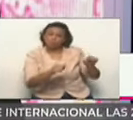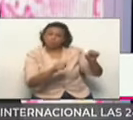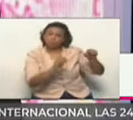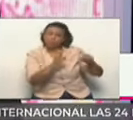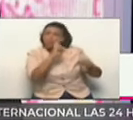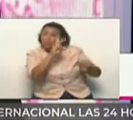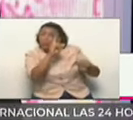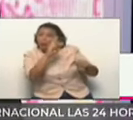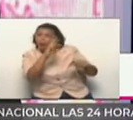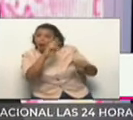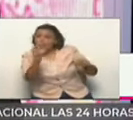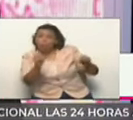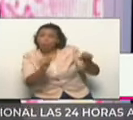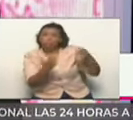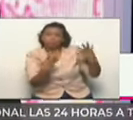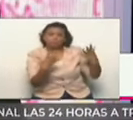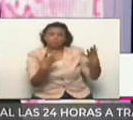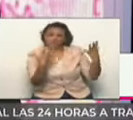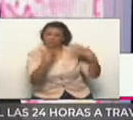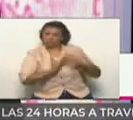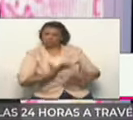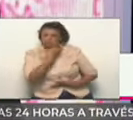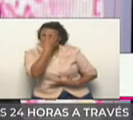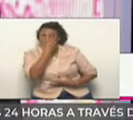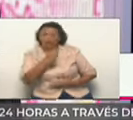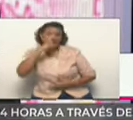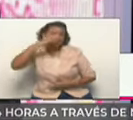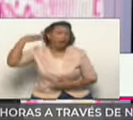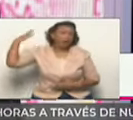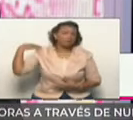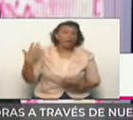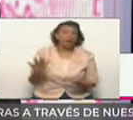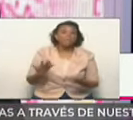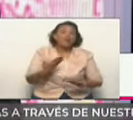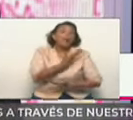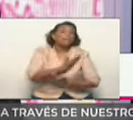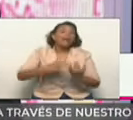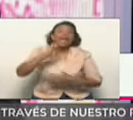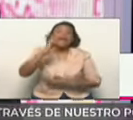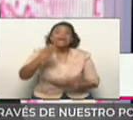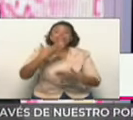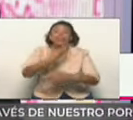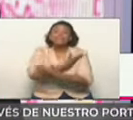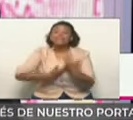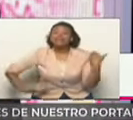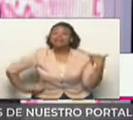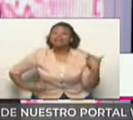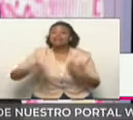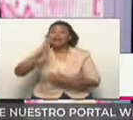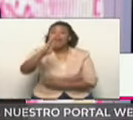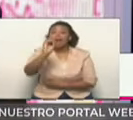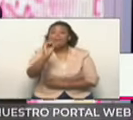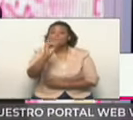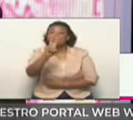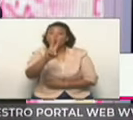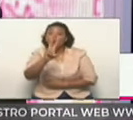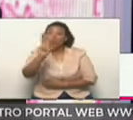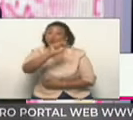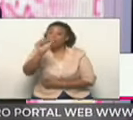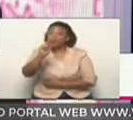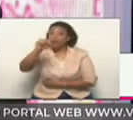de oscuro y triste pasado bolsonarista, muy cuestionado en